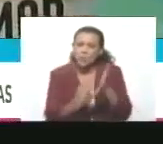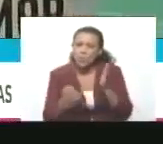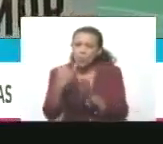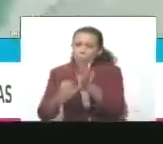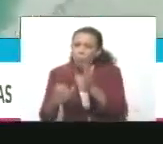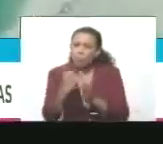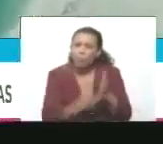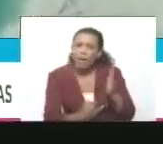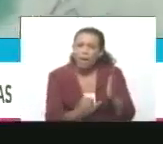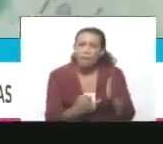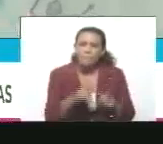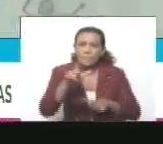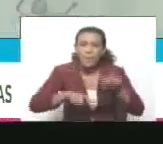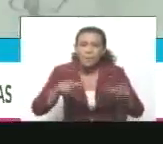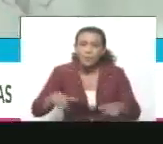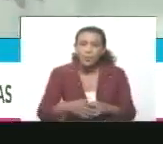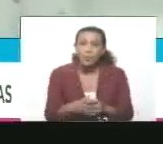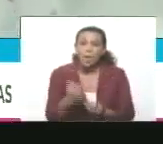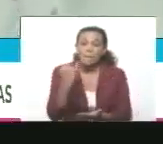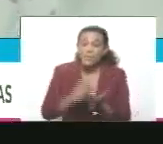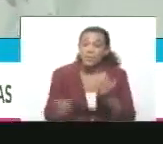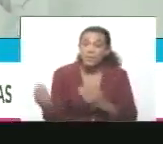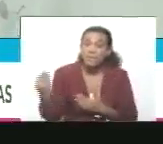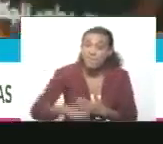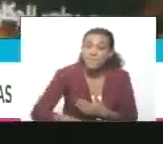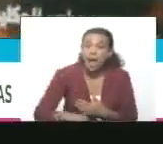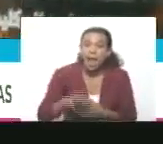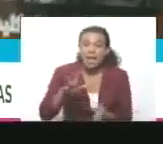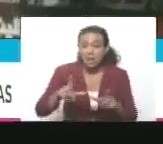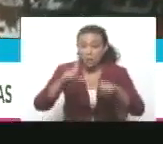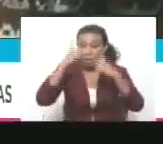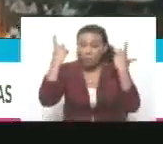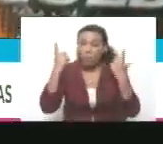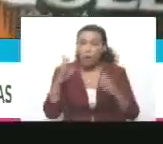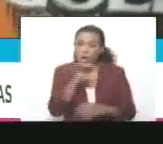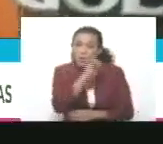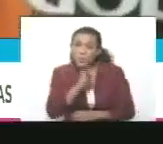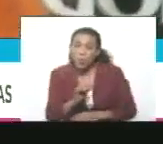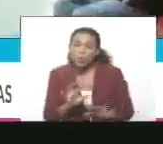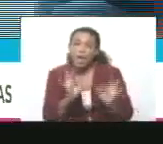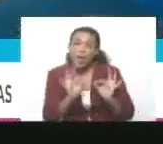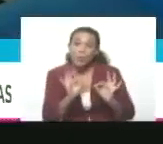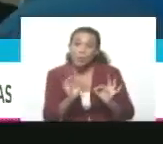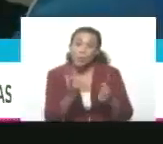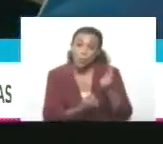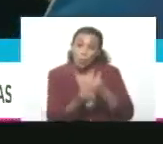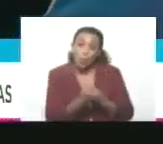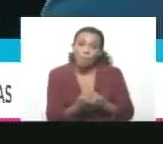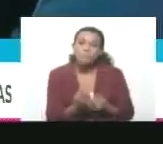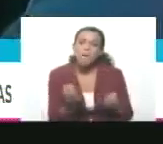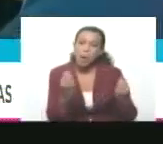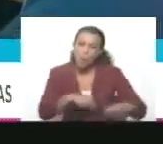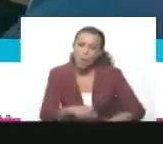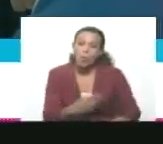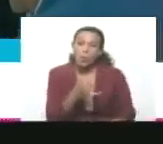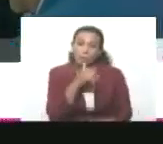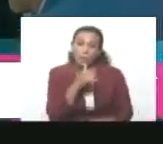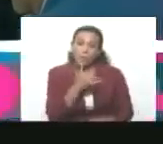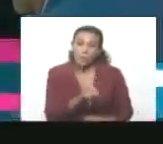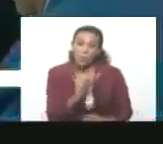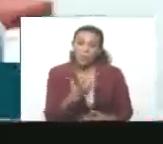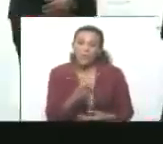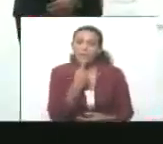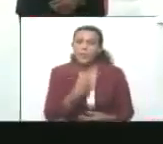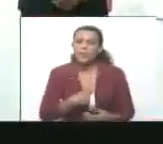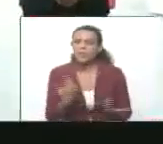memorándums para inversiones en el estado La Guaira, en la zona exclusiva económica. Excelente, qué buena noticia. Vamos a ver qué nos